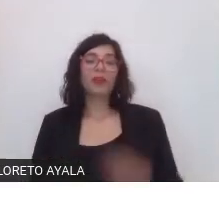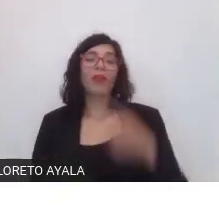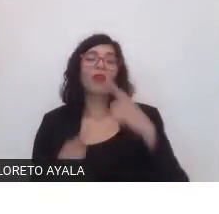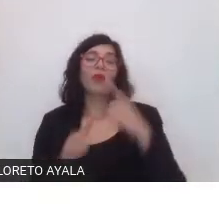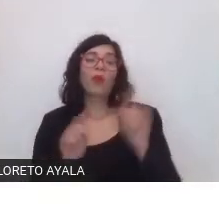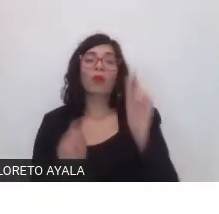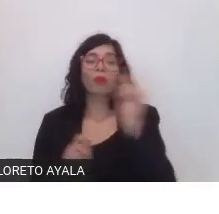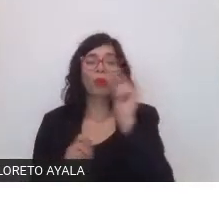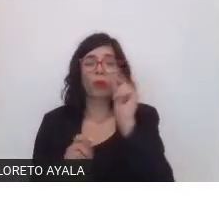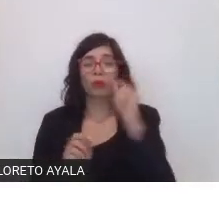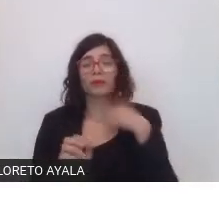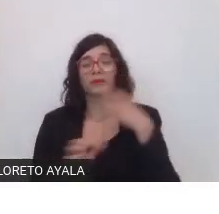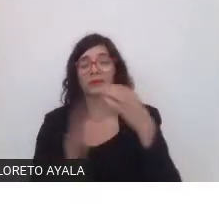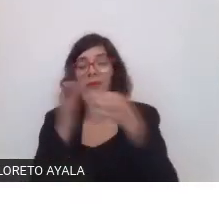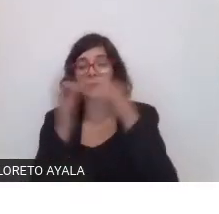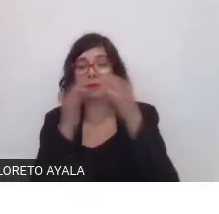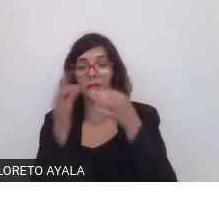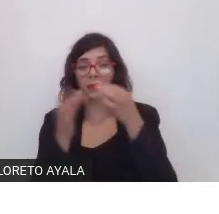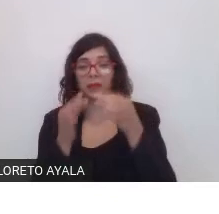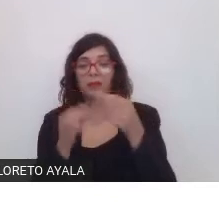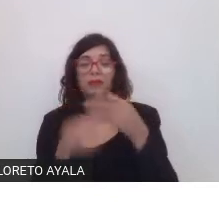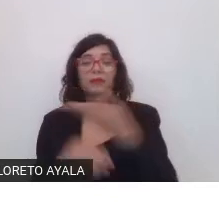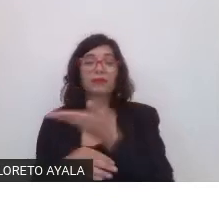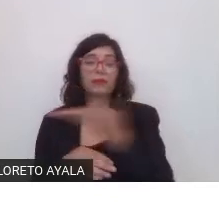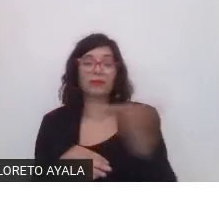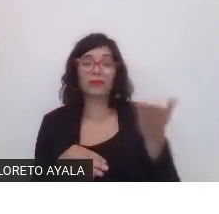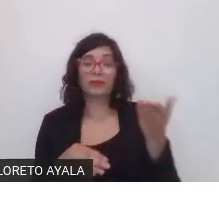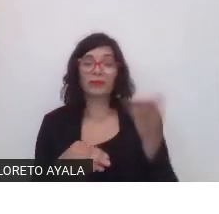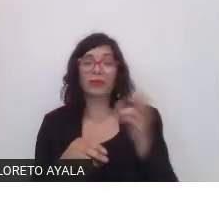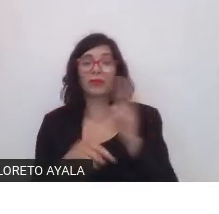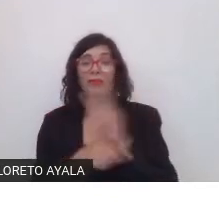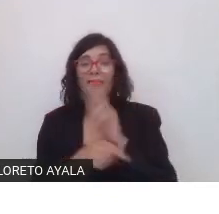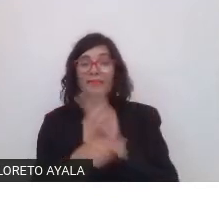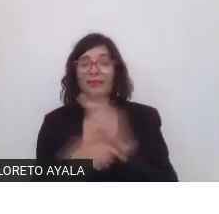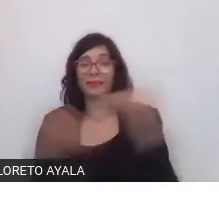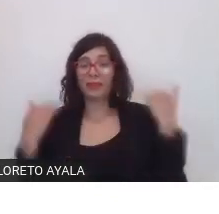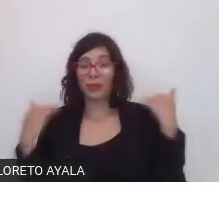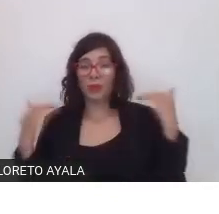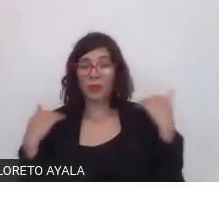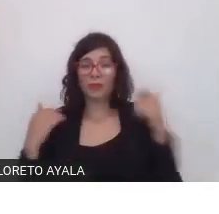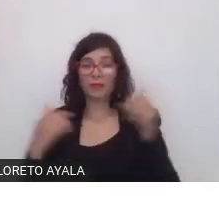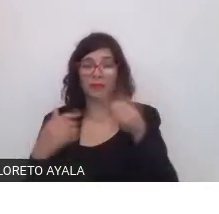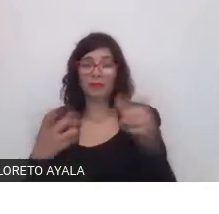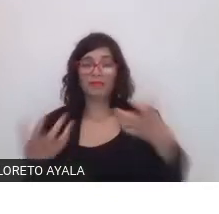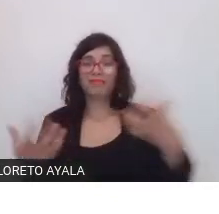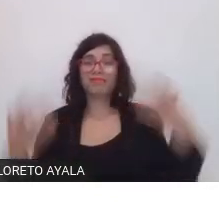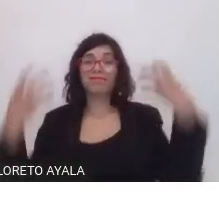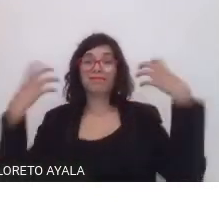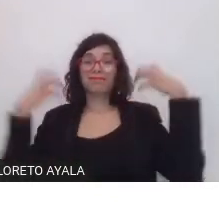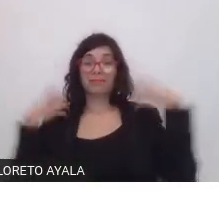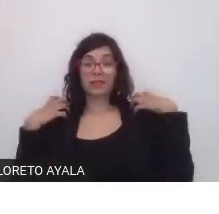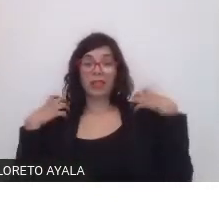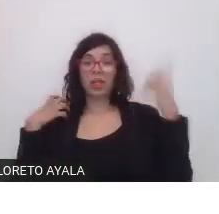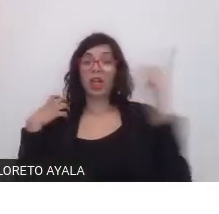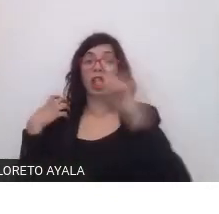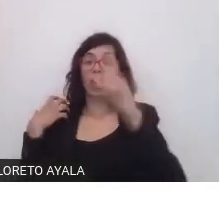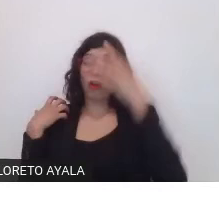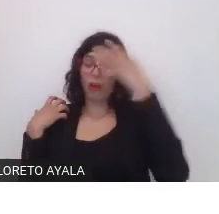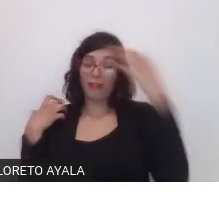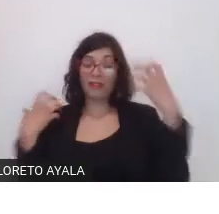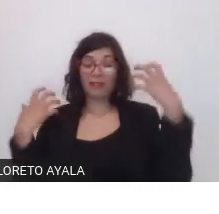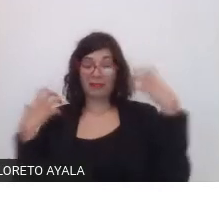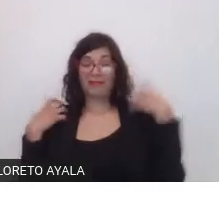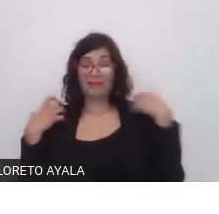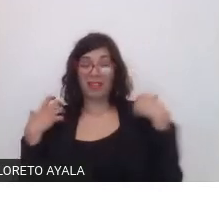También quiero pedirle a mis colegas de educación física que asumen también cargos, que no se olviden que son